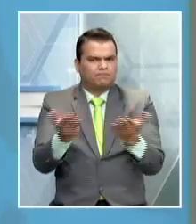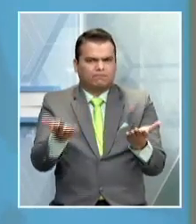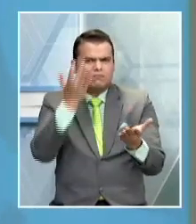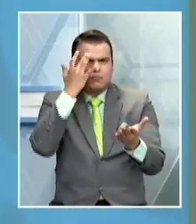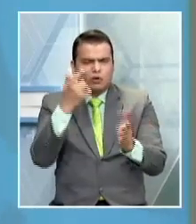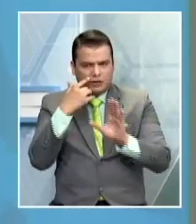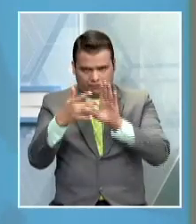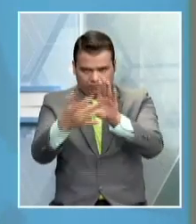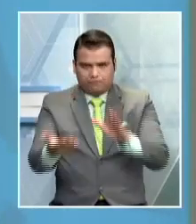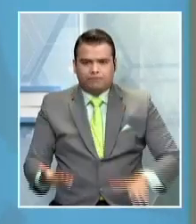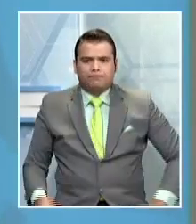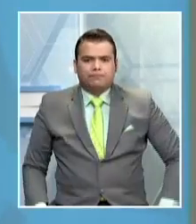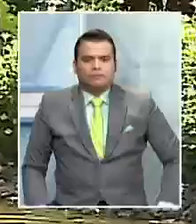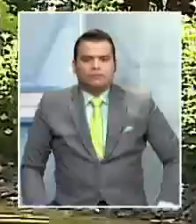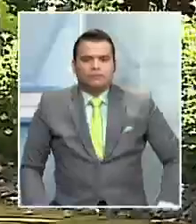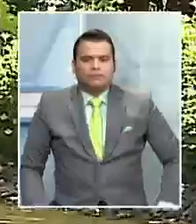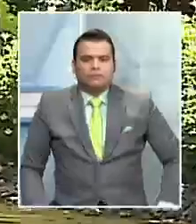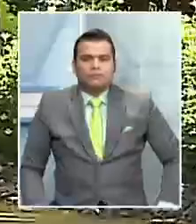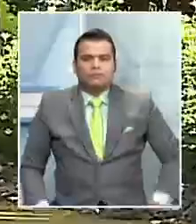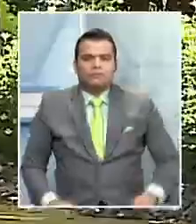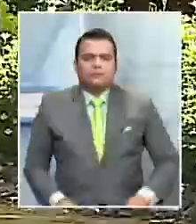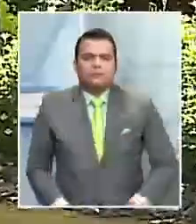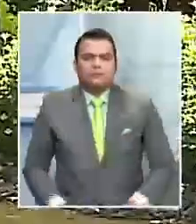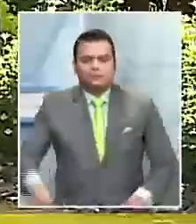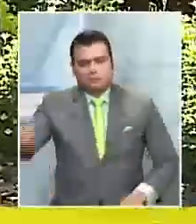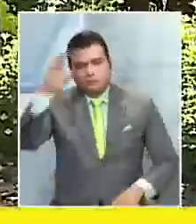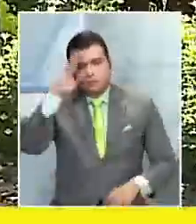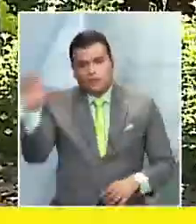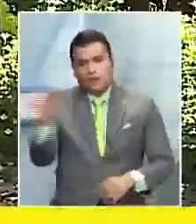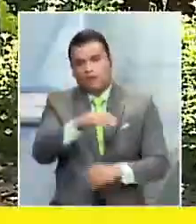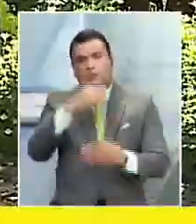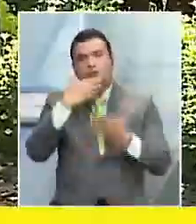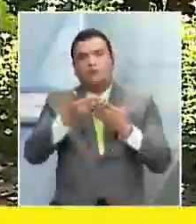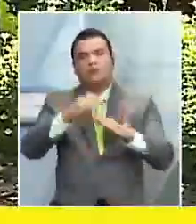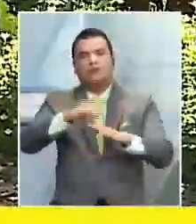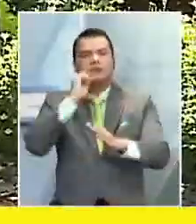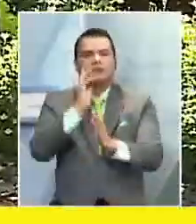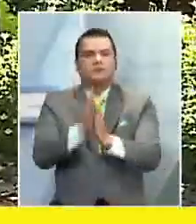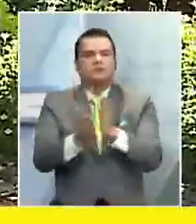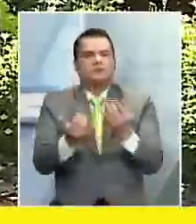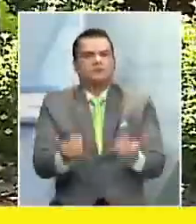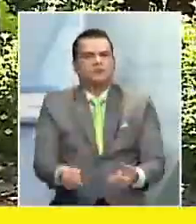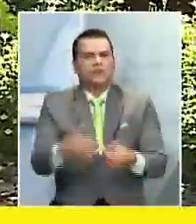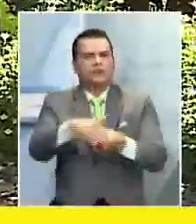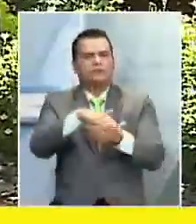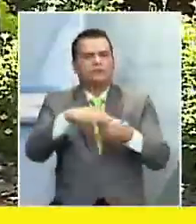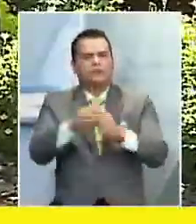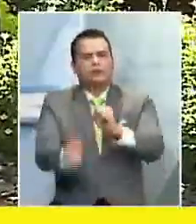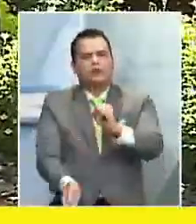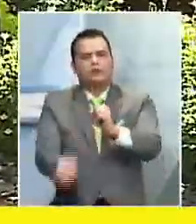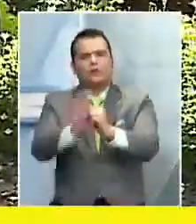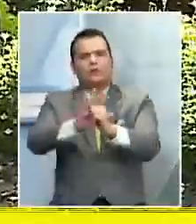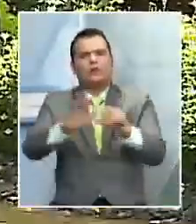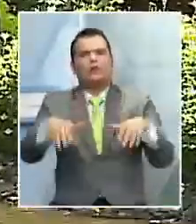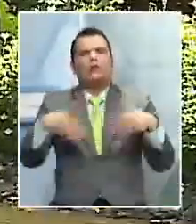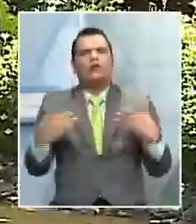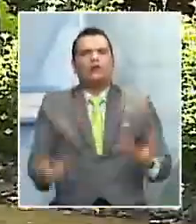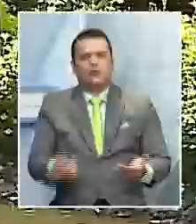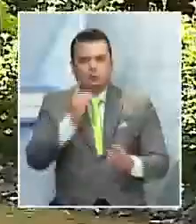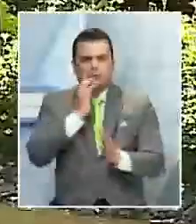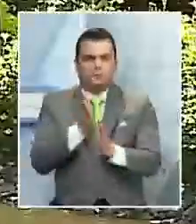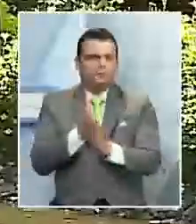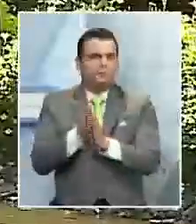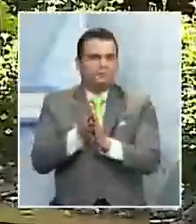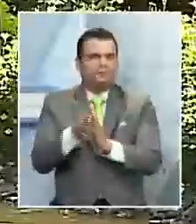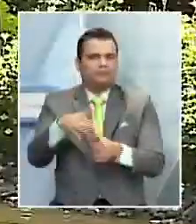toma esta decisión? Buenas tardes, pues veamos en qué momento estamos, en qué momento se toma la decisión de esta flexibilización